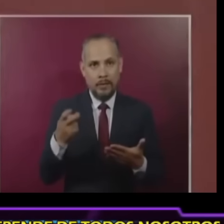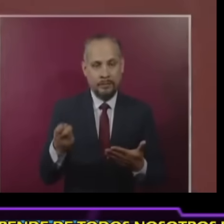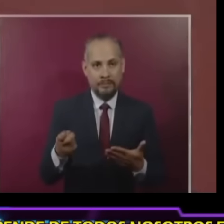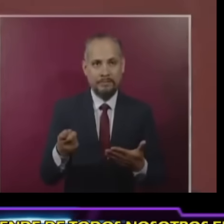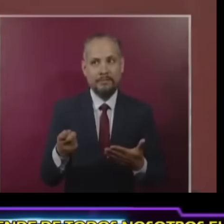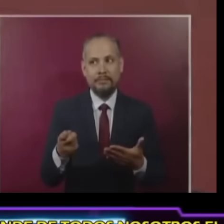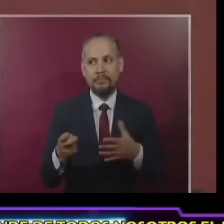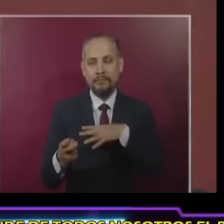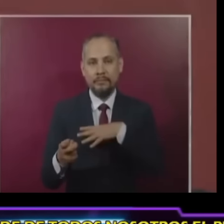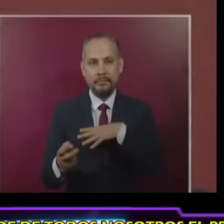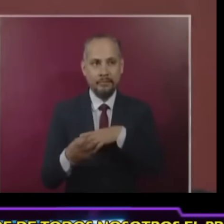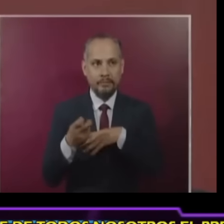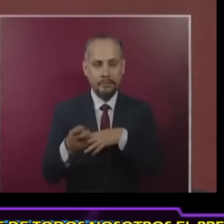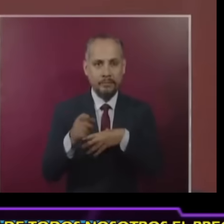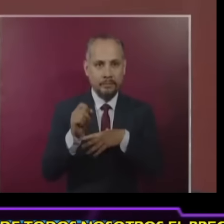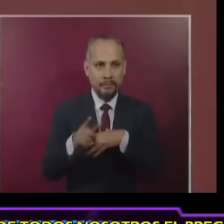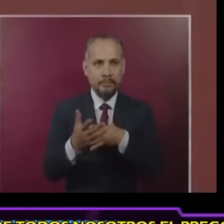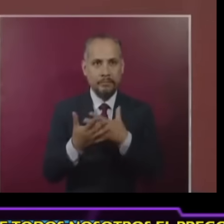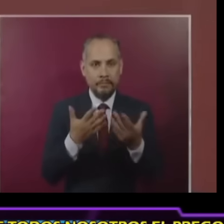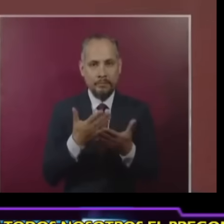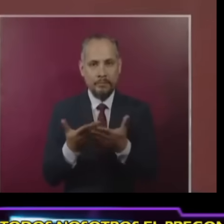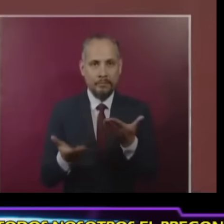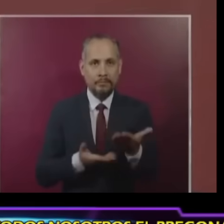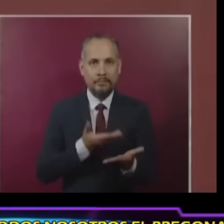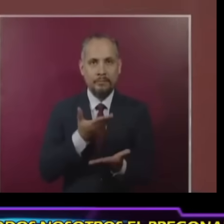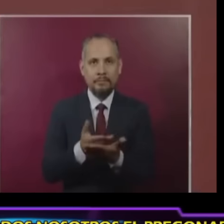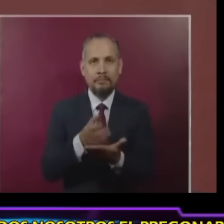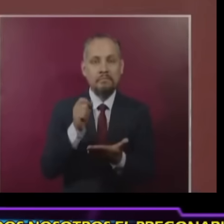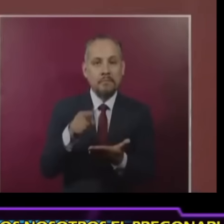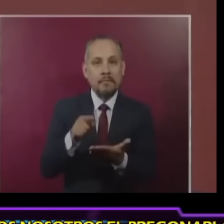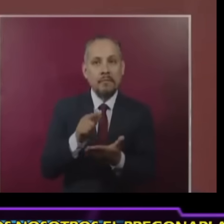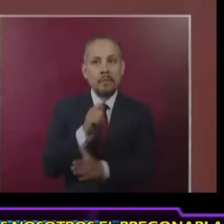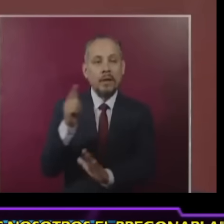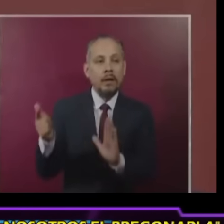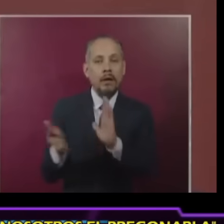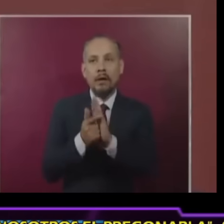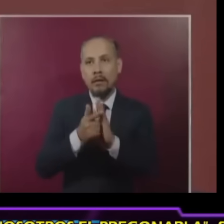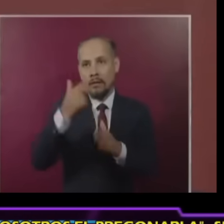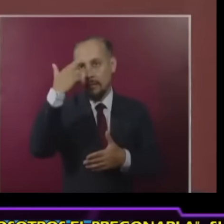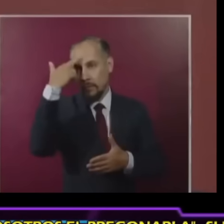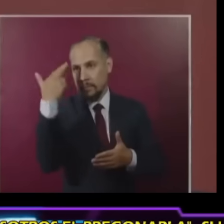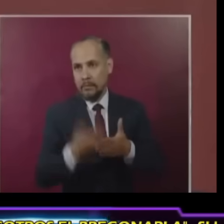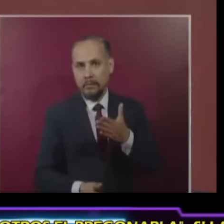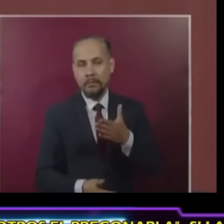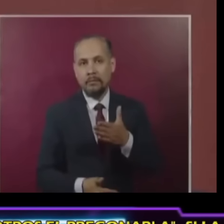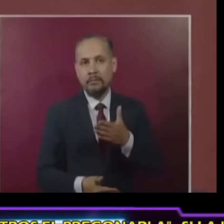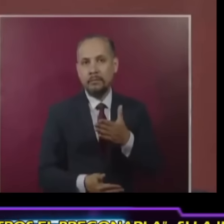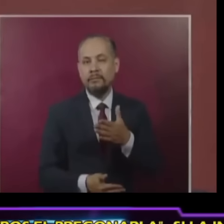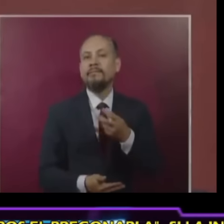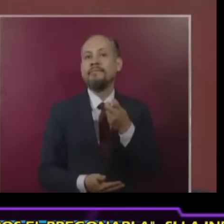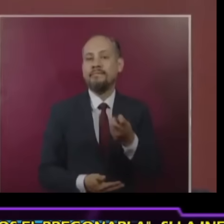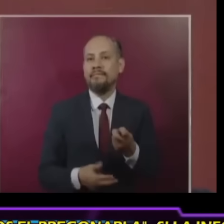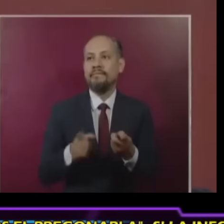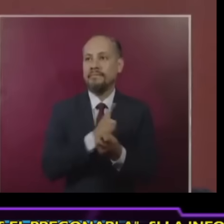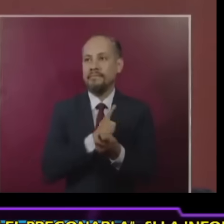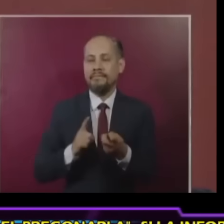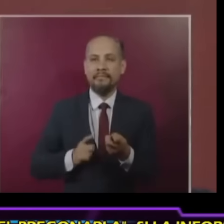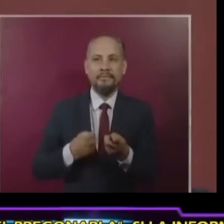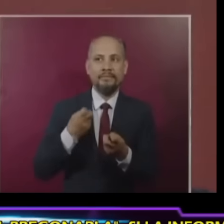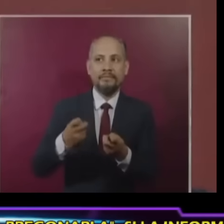I y aún así violando la ley determinó una suspensión